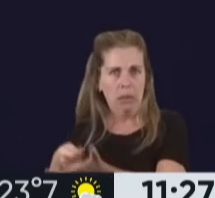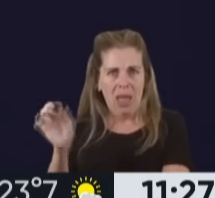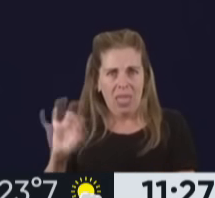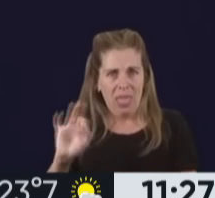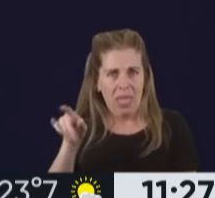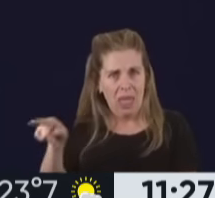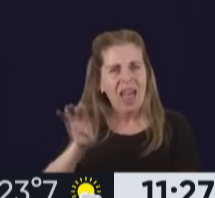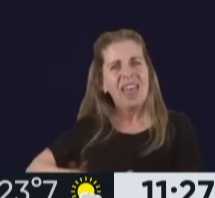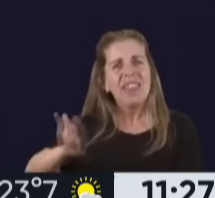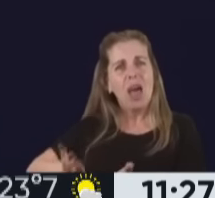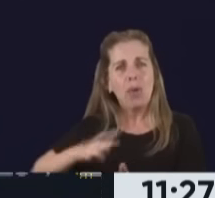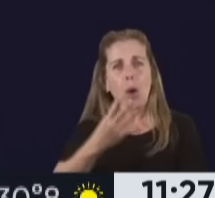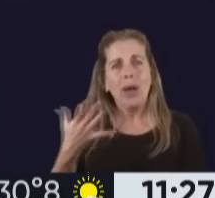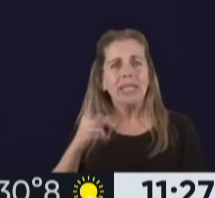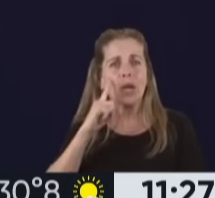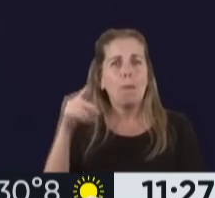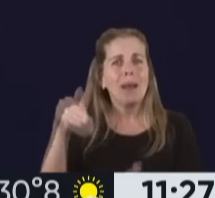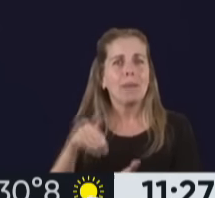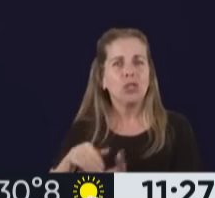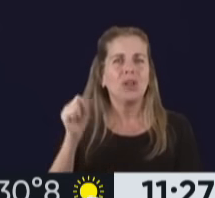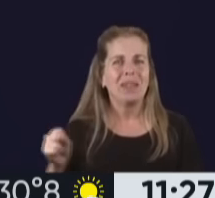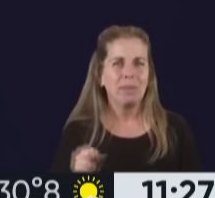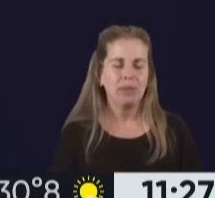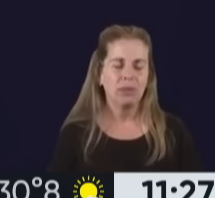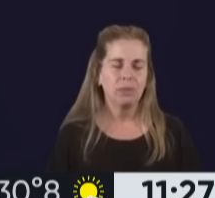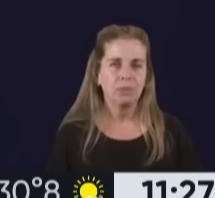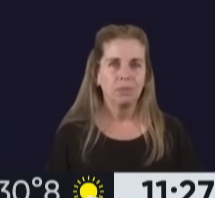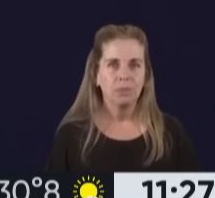más de 45.000 millones de pesos.